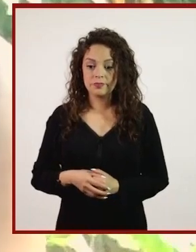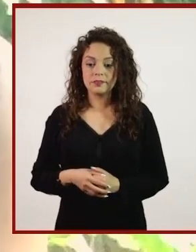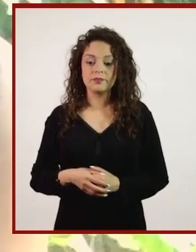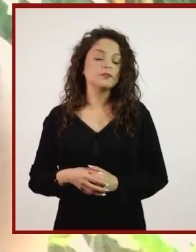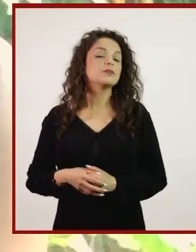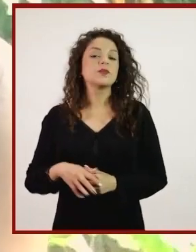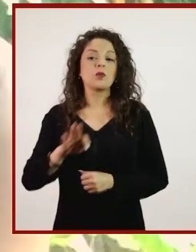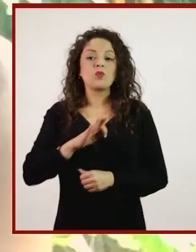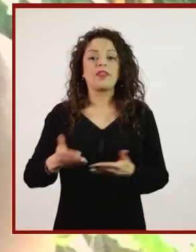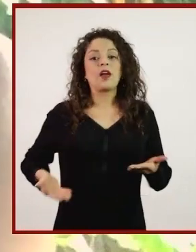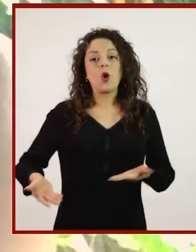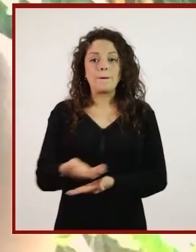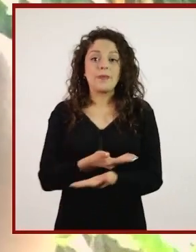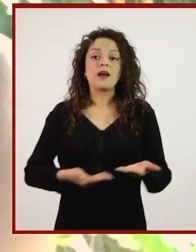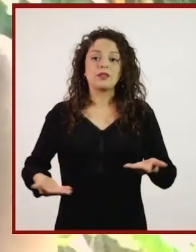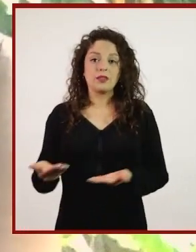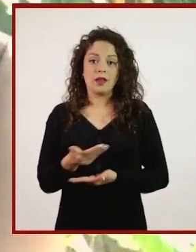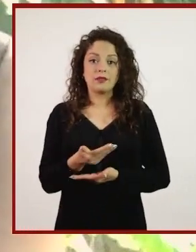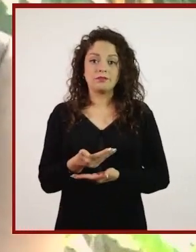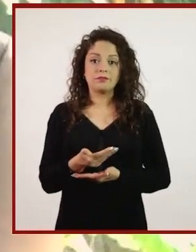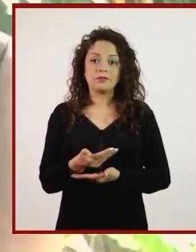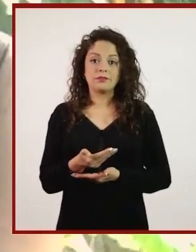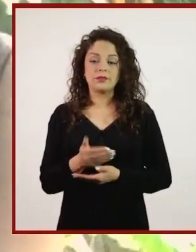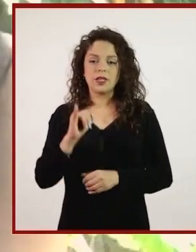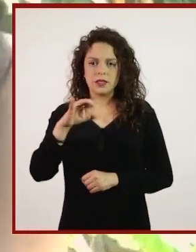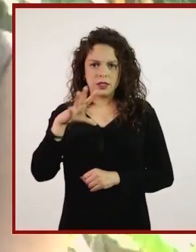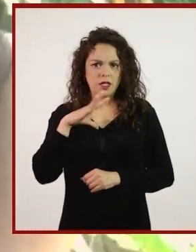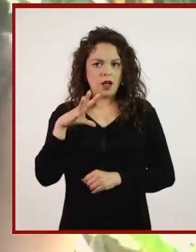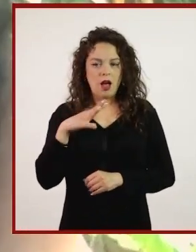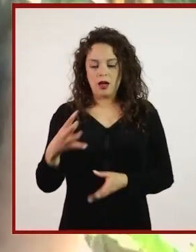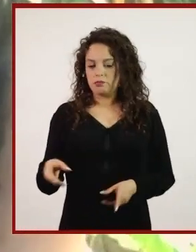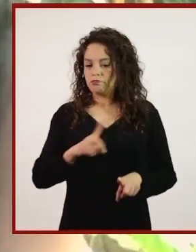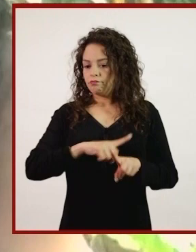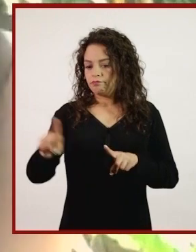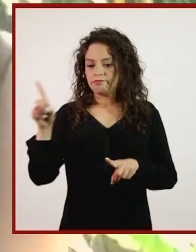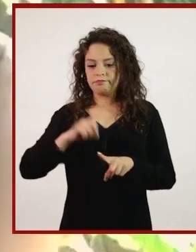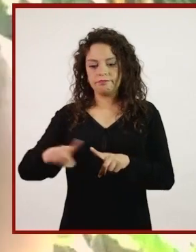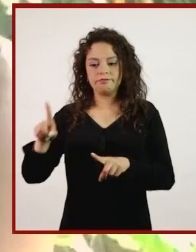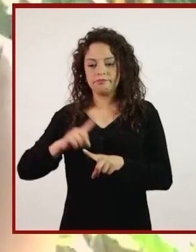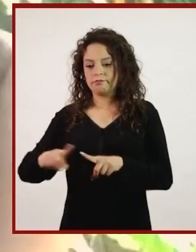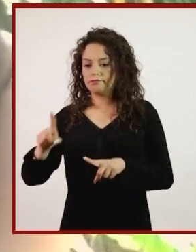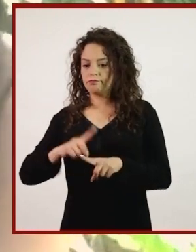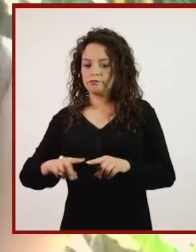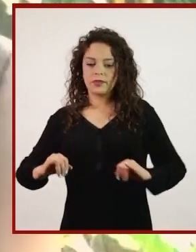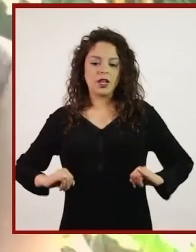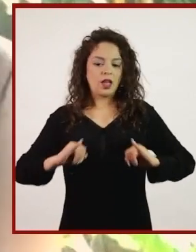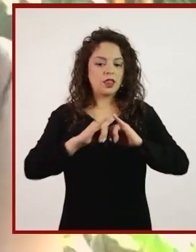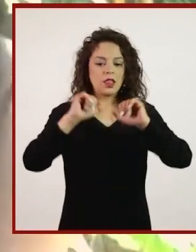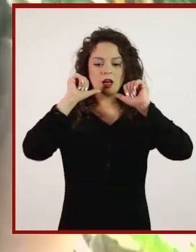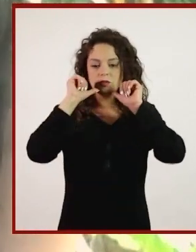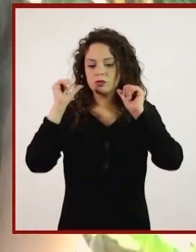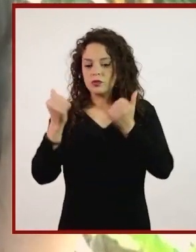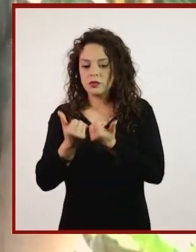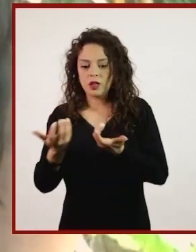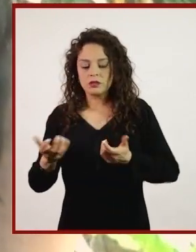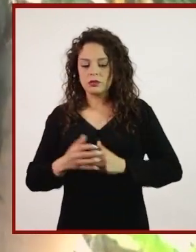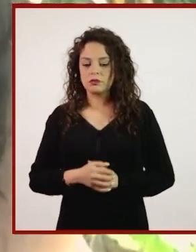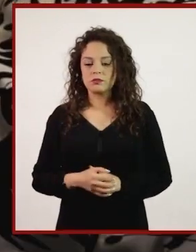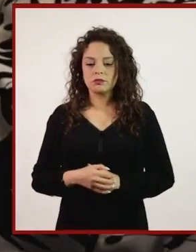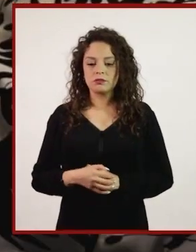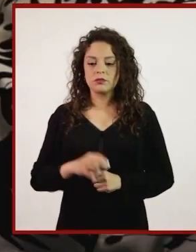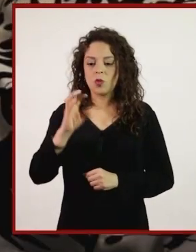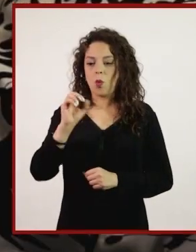parte más importante, creo, ¿no? Sí. El arte, compartir el arte. Entonces, sí, hay muchas,